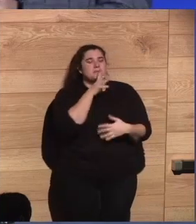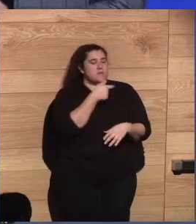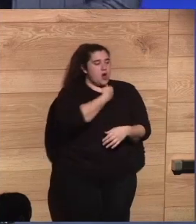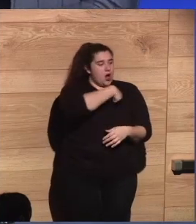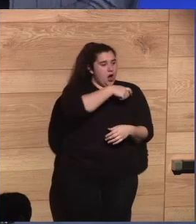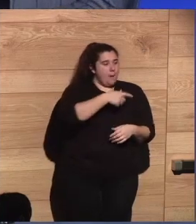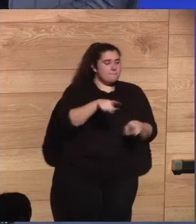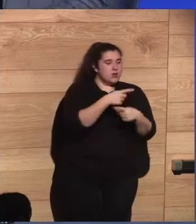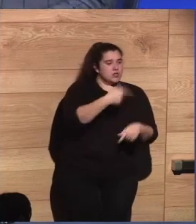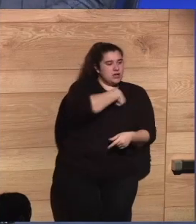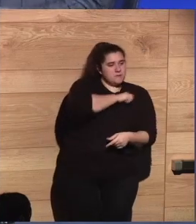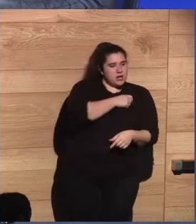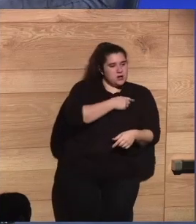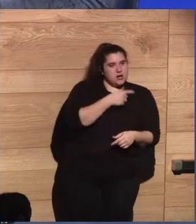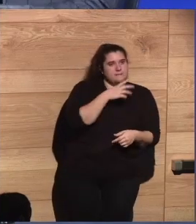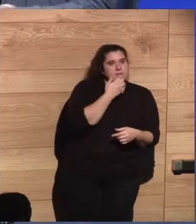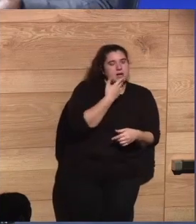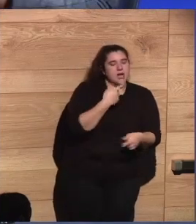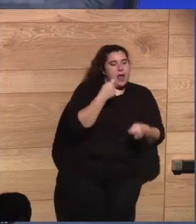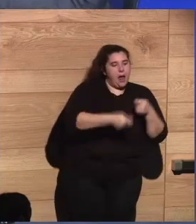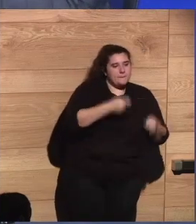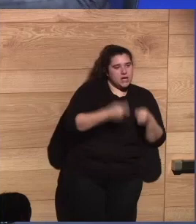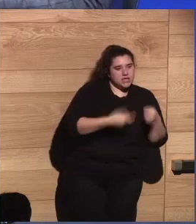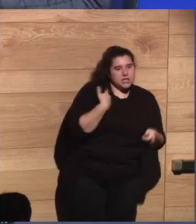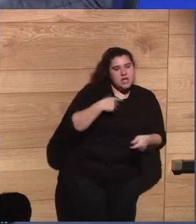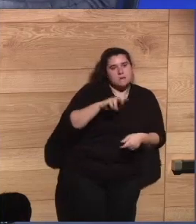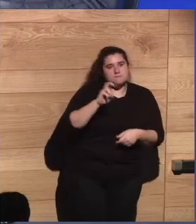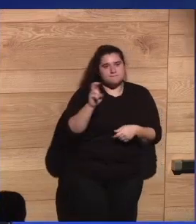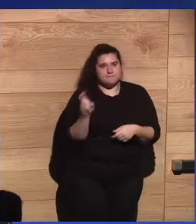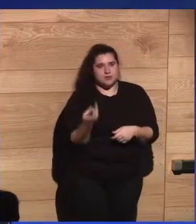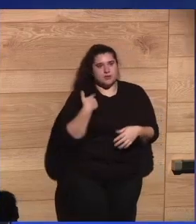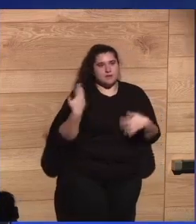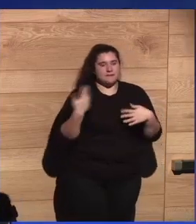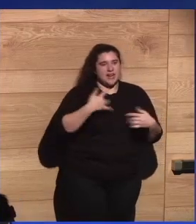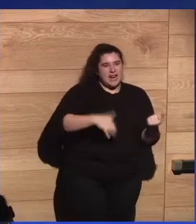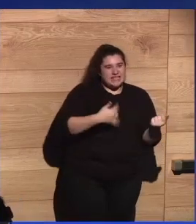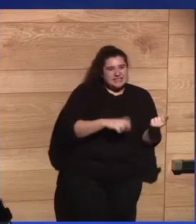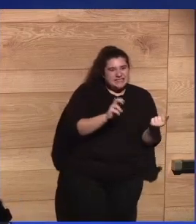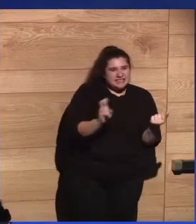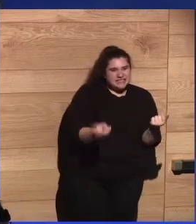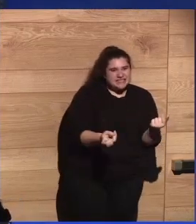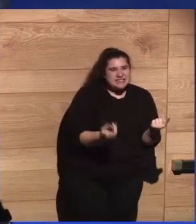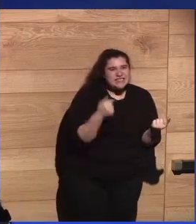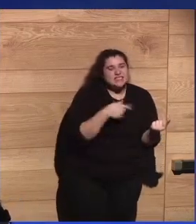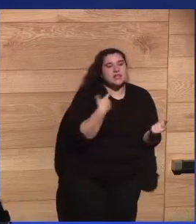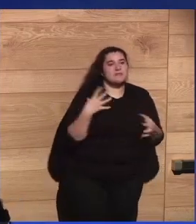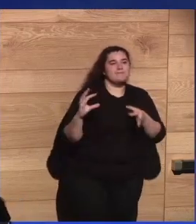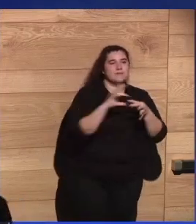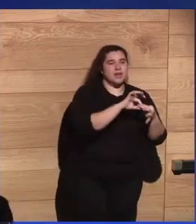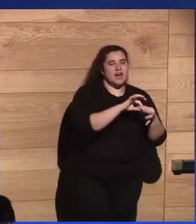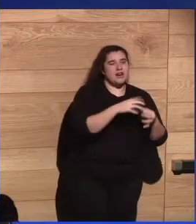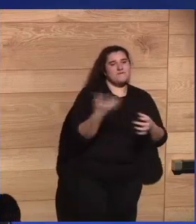de que sale el disco, ¿no? Es decir, la inclusión de la batería en el flamenco, del bajo, todas esas cosas de la guitarra eléctrica, cosas que después Morente